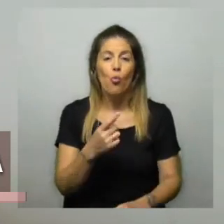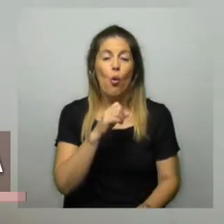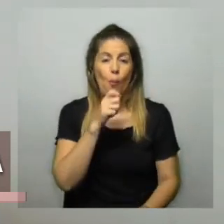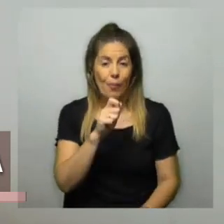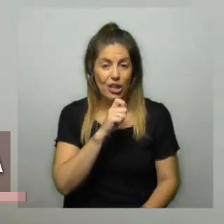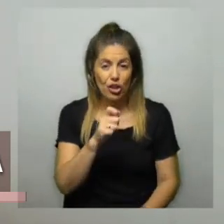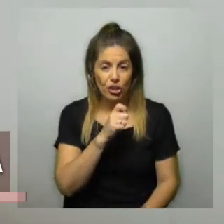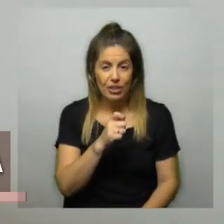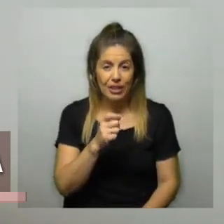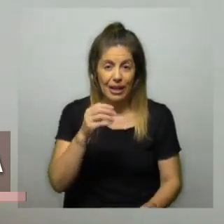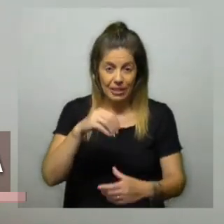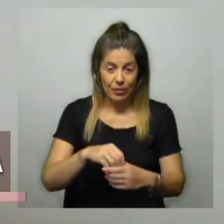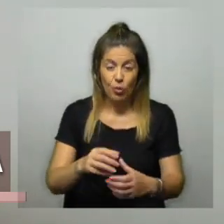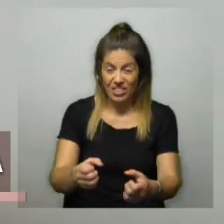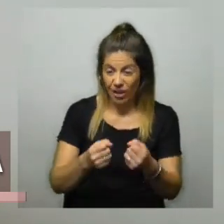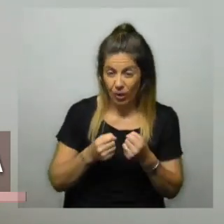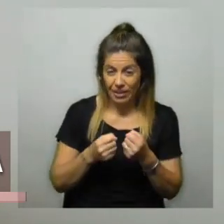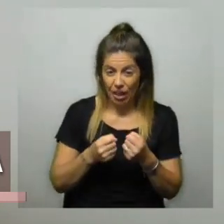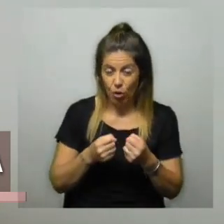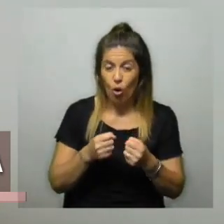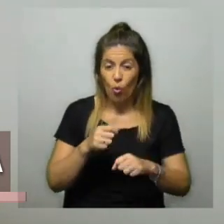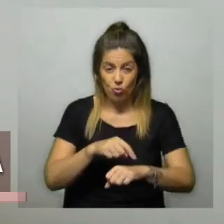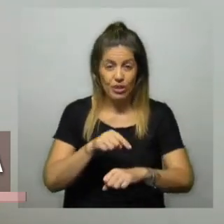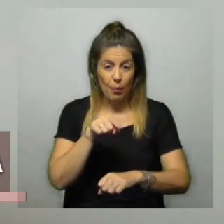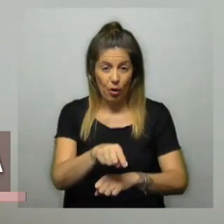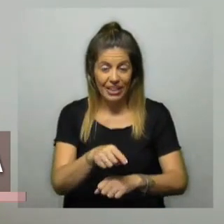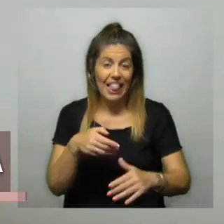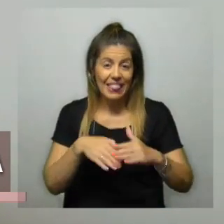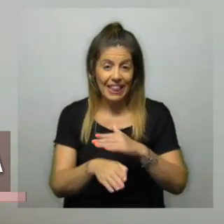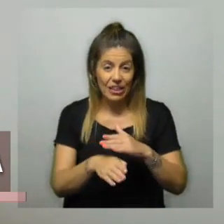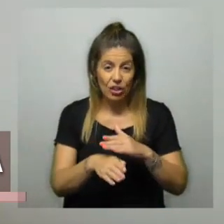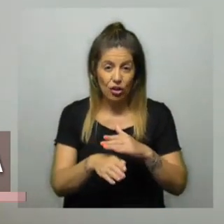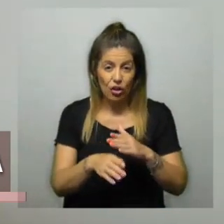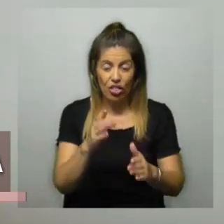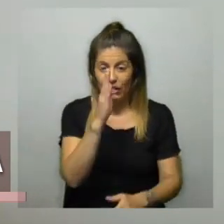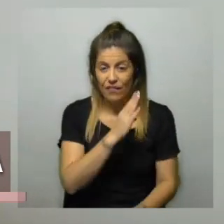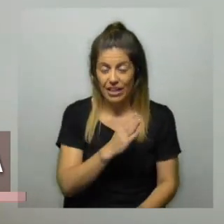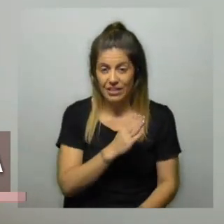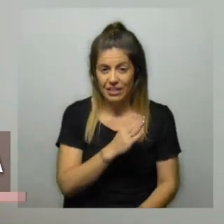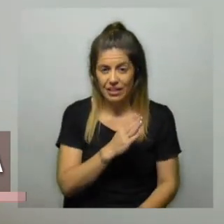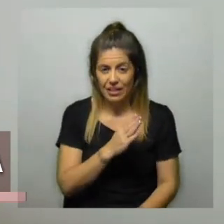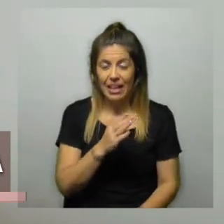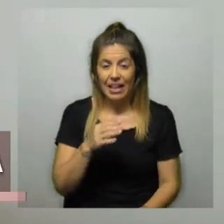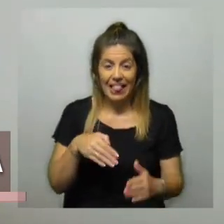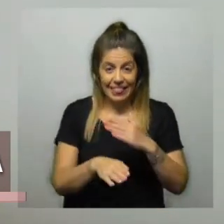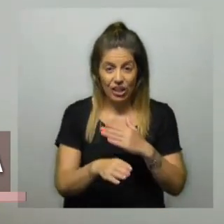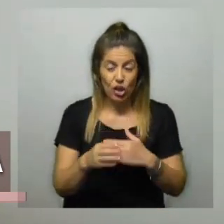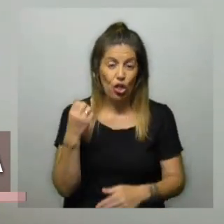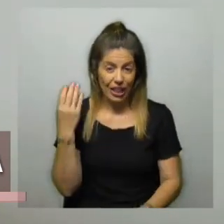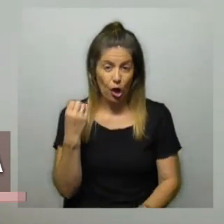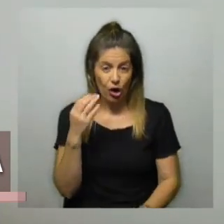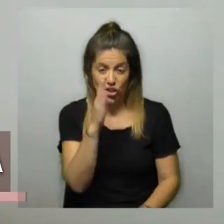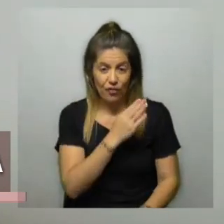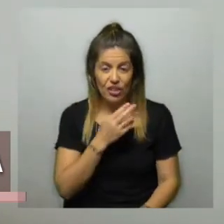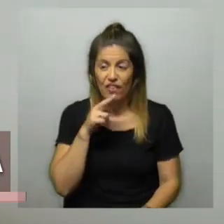estuvo secuestrado durante un tiempo dentro de Brasil, dentro del Congreso brasilero, y que él vio a